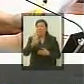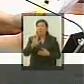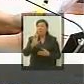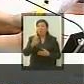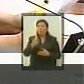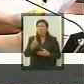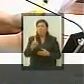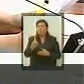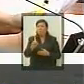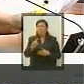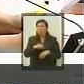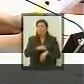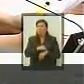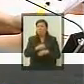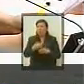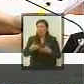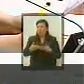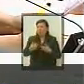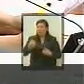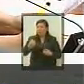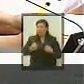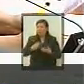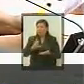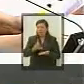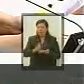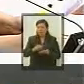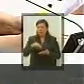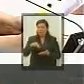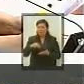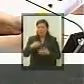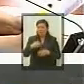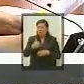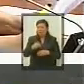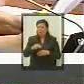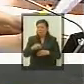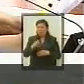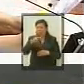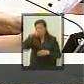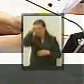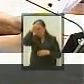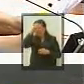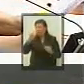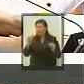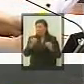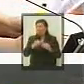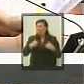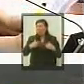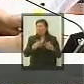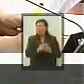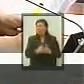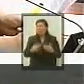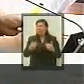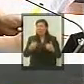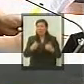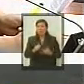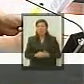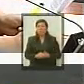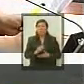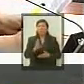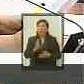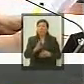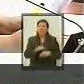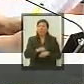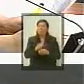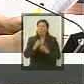51 horas en bus Lima nazca abancay Cuzco Puerto Maldonado 49 horas